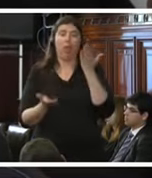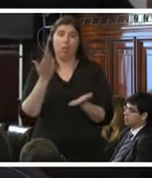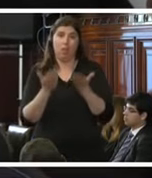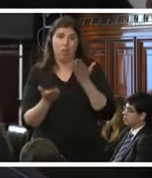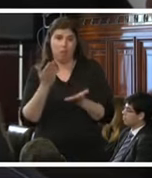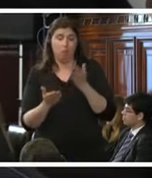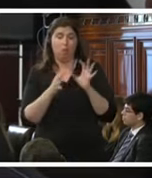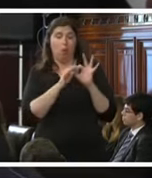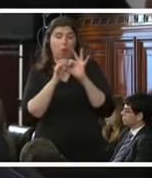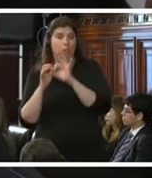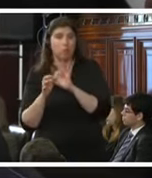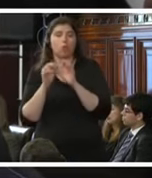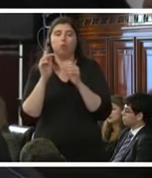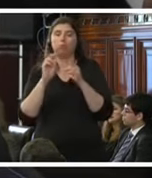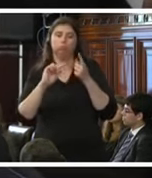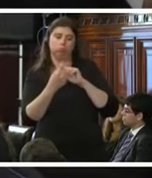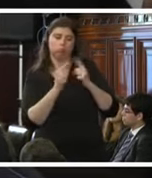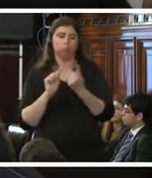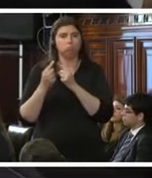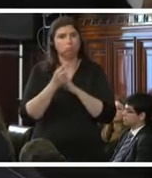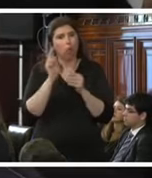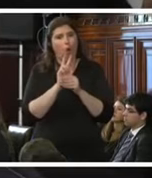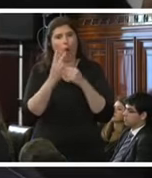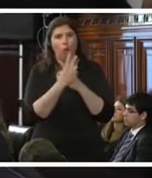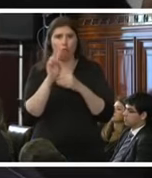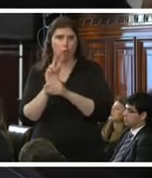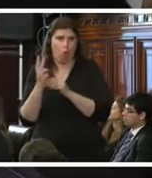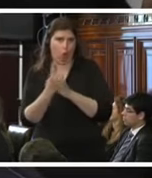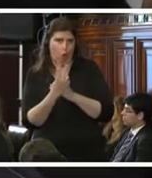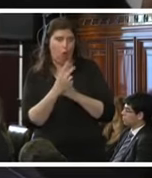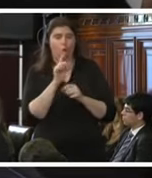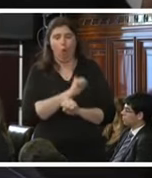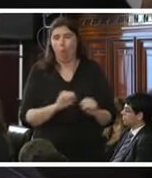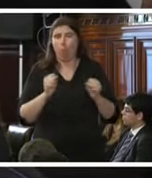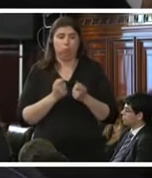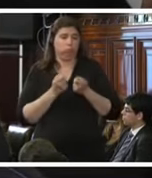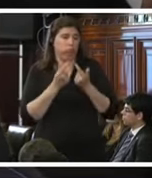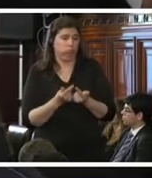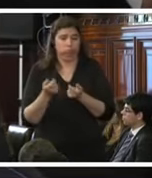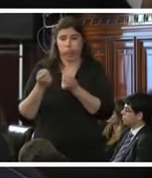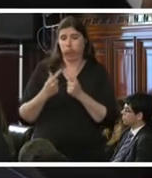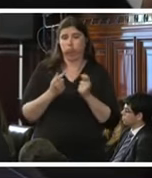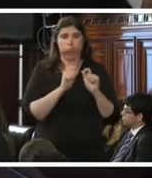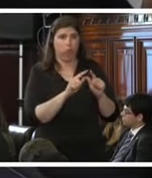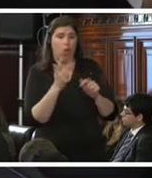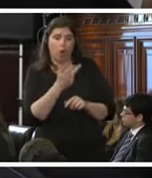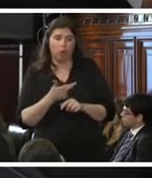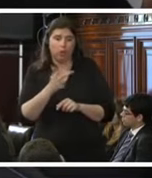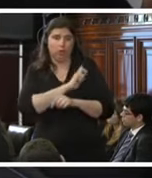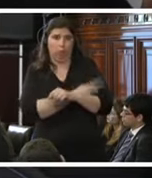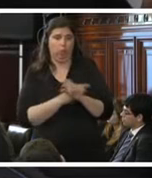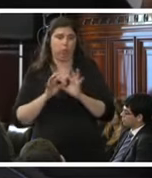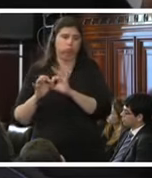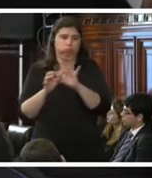y recíproco control. Ninguno de estos poderes puede atribuirse ni otorgar a otro, ni a persona alguna, individual o colectiva,